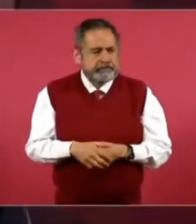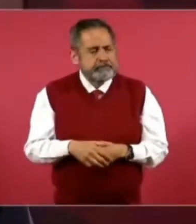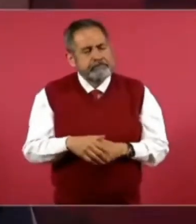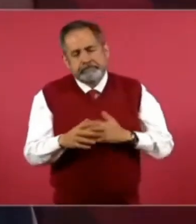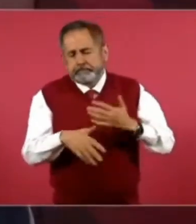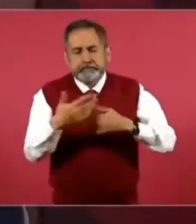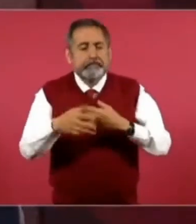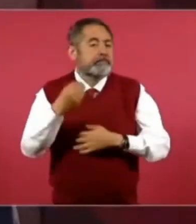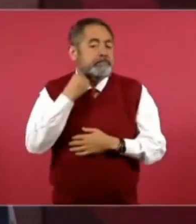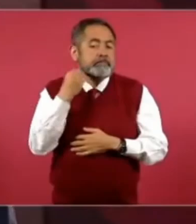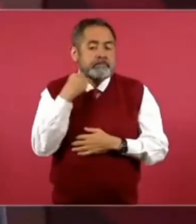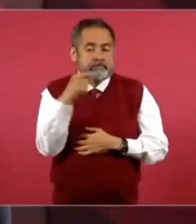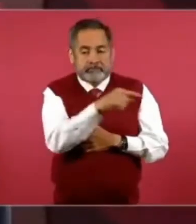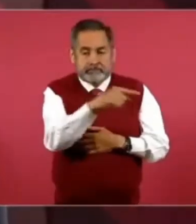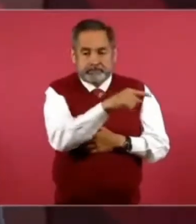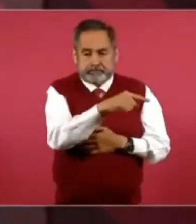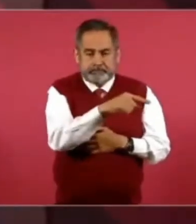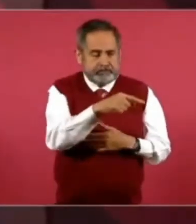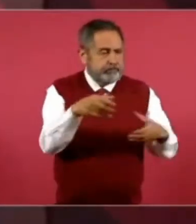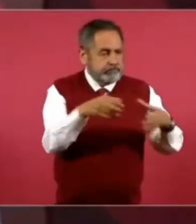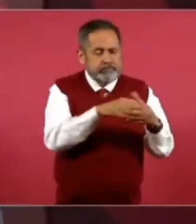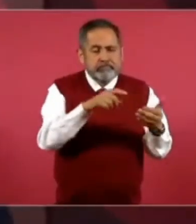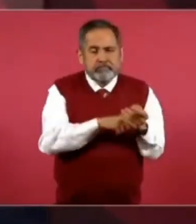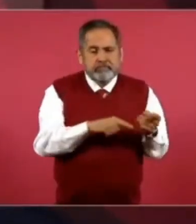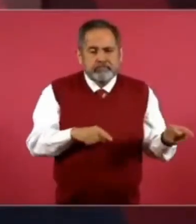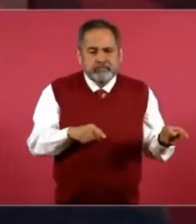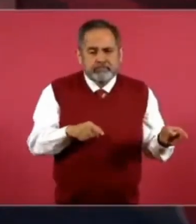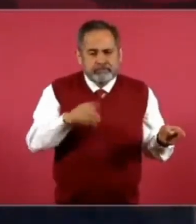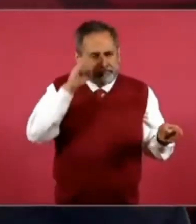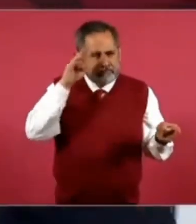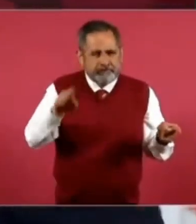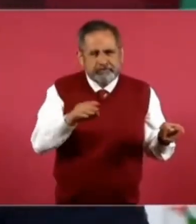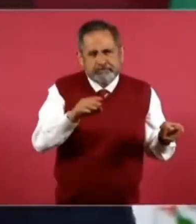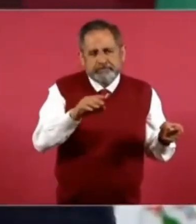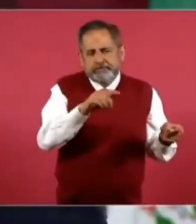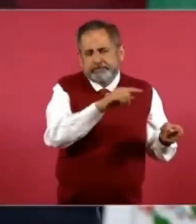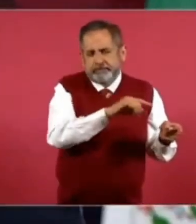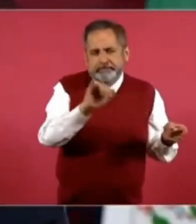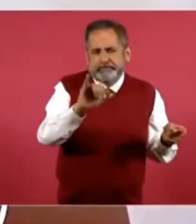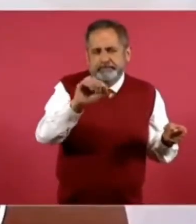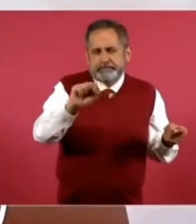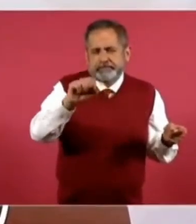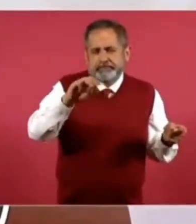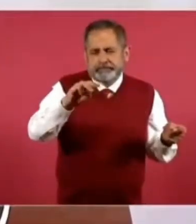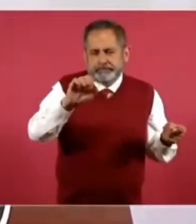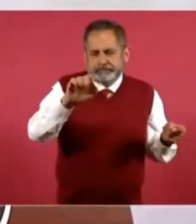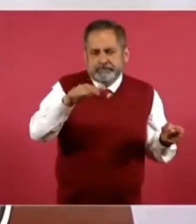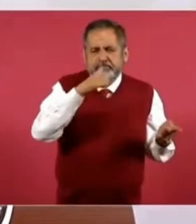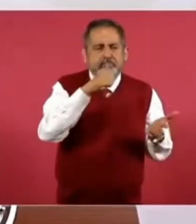abogado o del señor Zambada